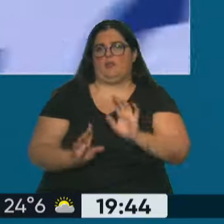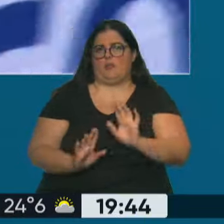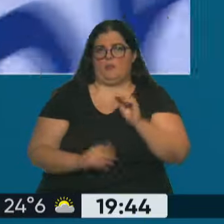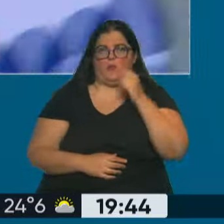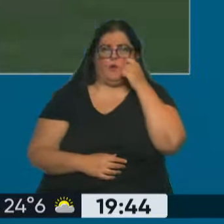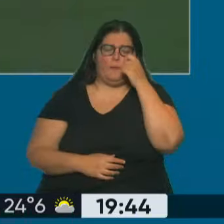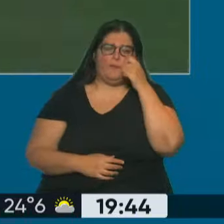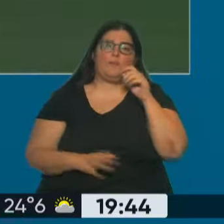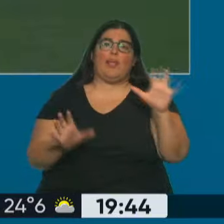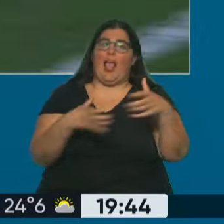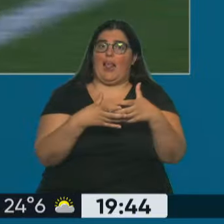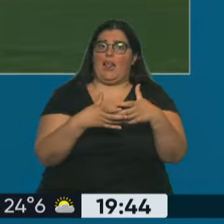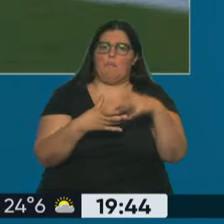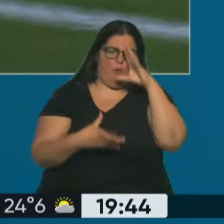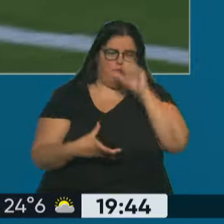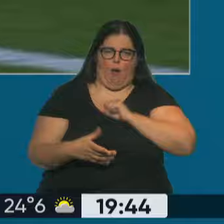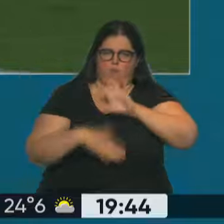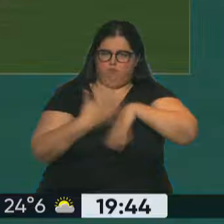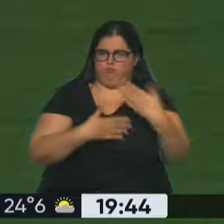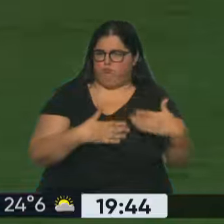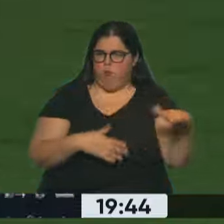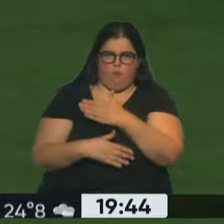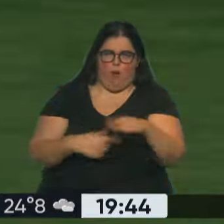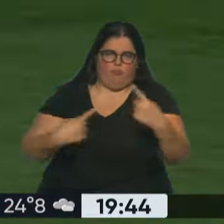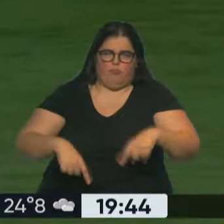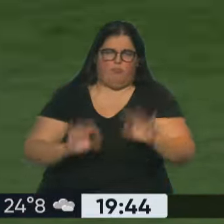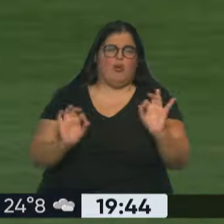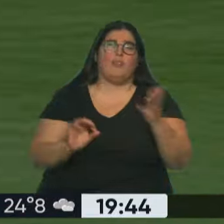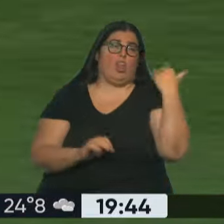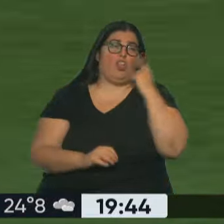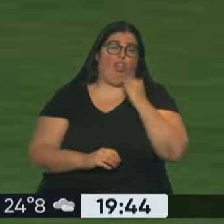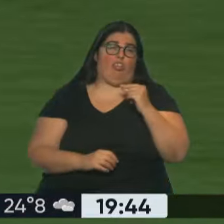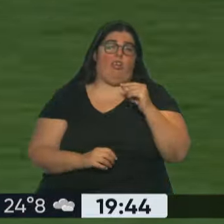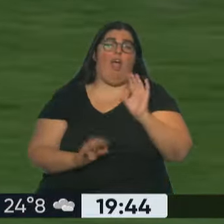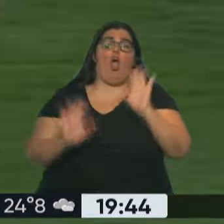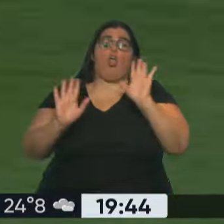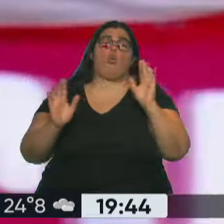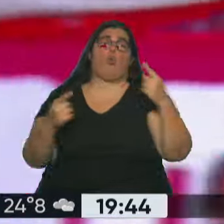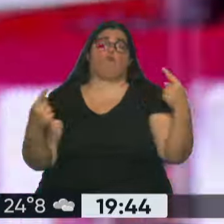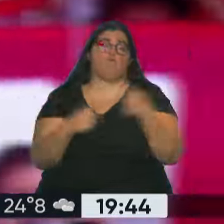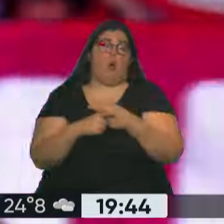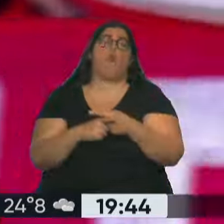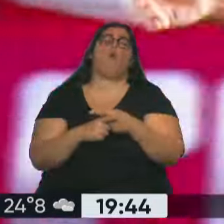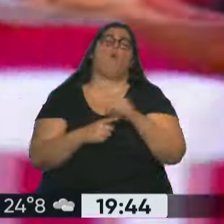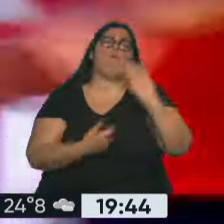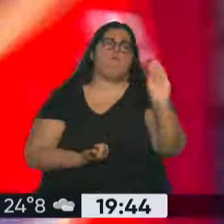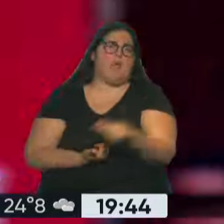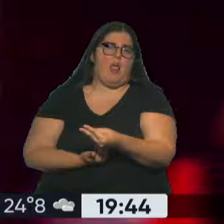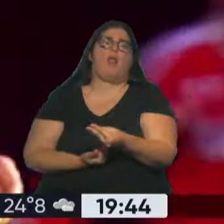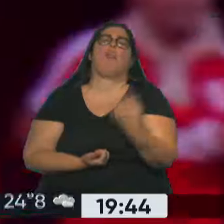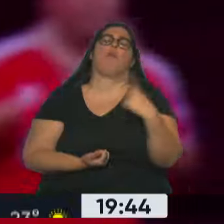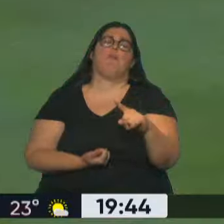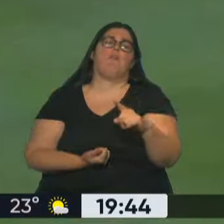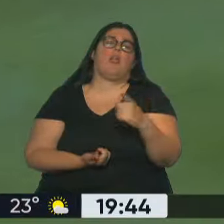el equipo deja todo dentro del campo de juego. Lo demostró el otro día que nos tocó perder como el club y la gente lo despidió al equipo como si hubiese